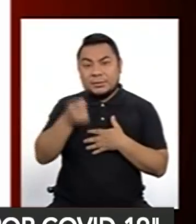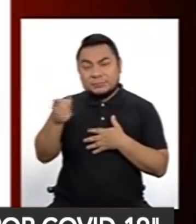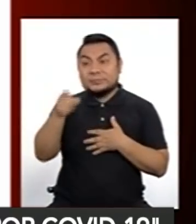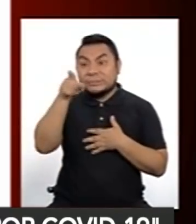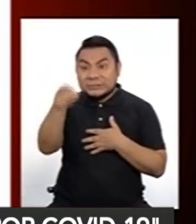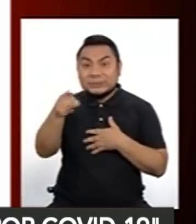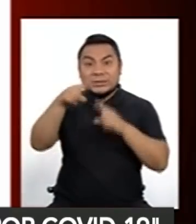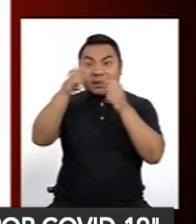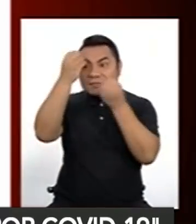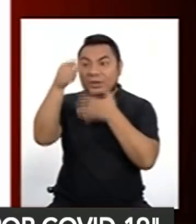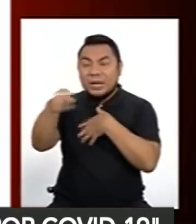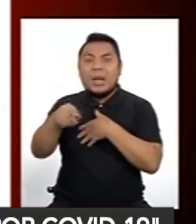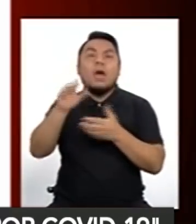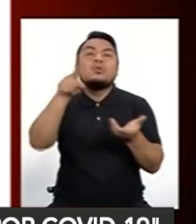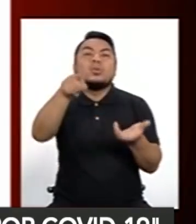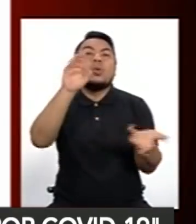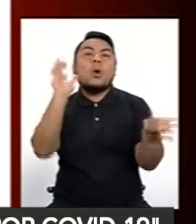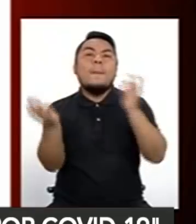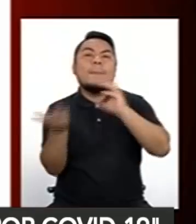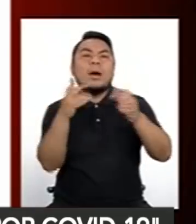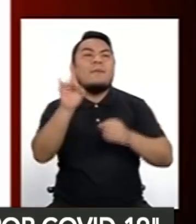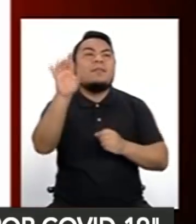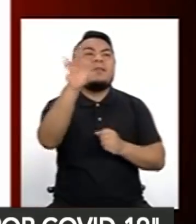compararlo con cualquier país del mundo y van a ver